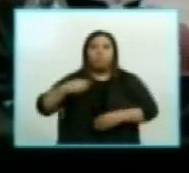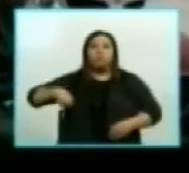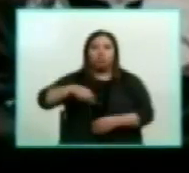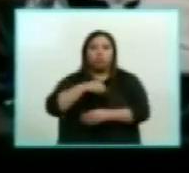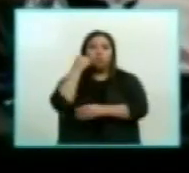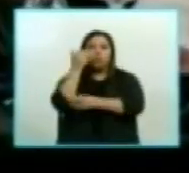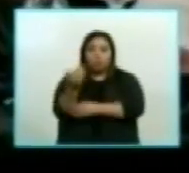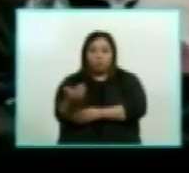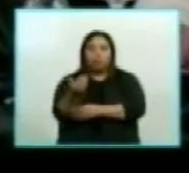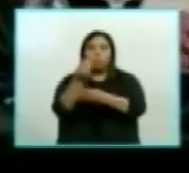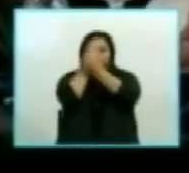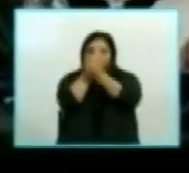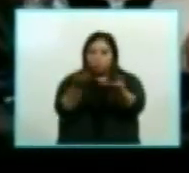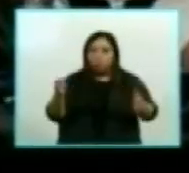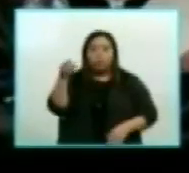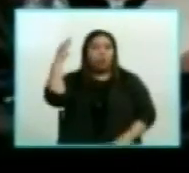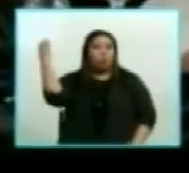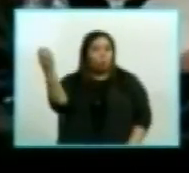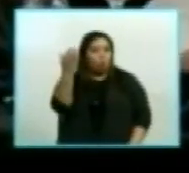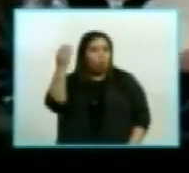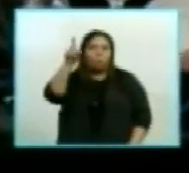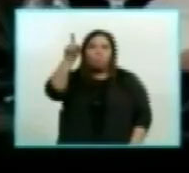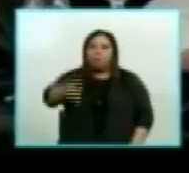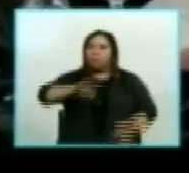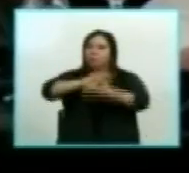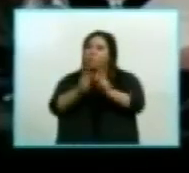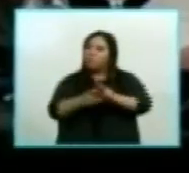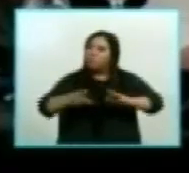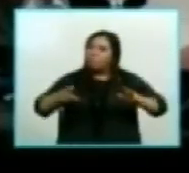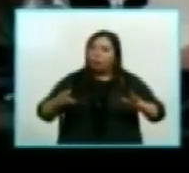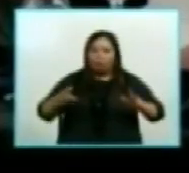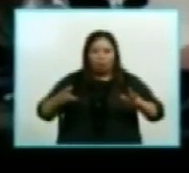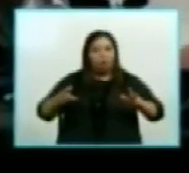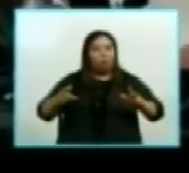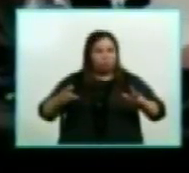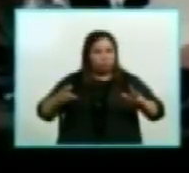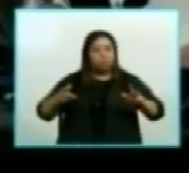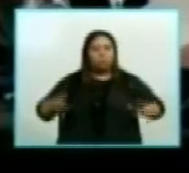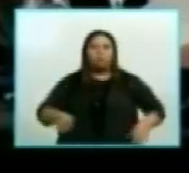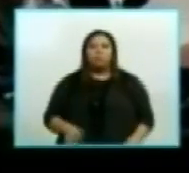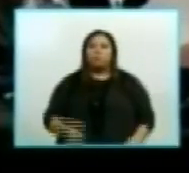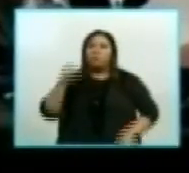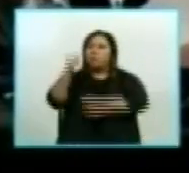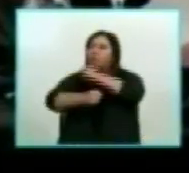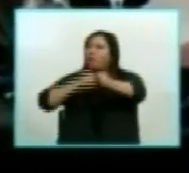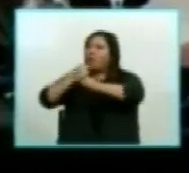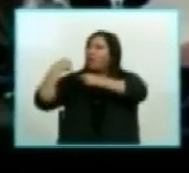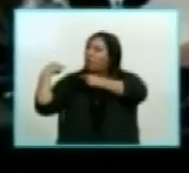Queremos hablar de paz y Colombia necesita paz. En el esfuerzo de décadas